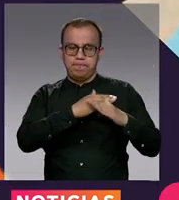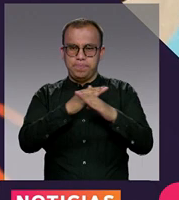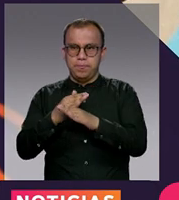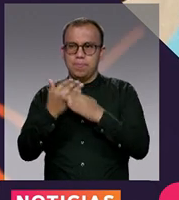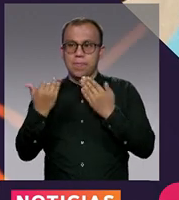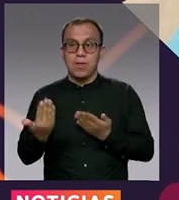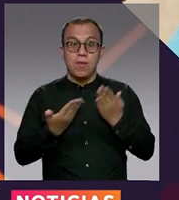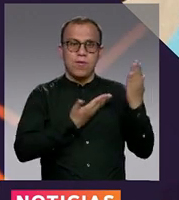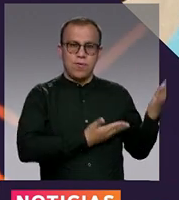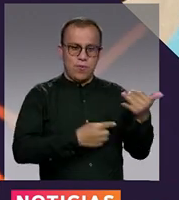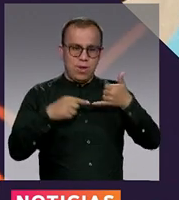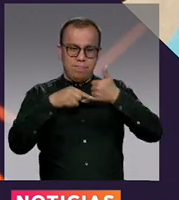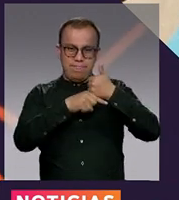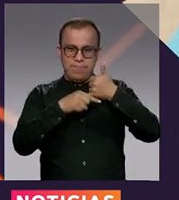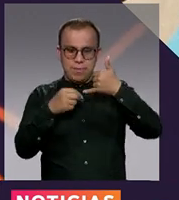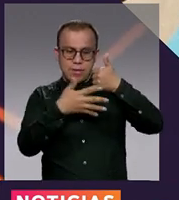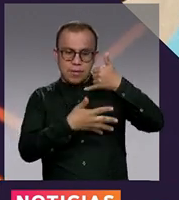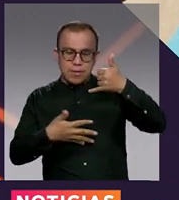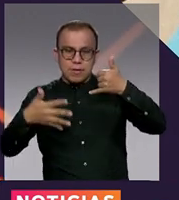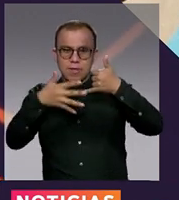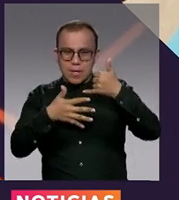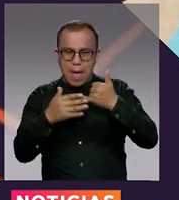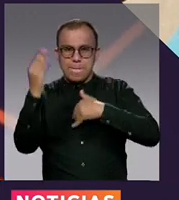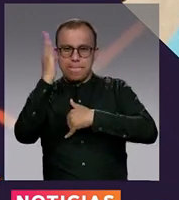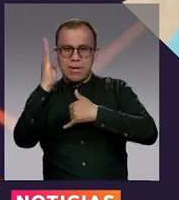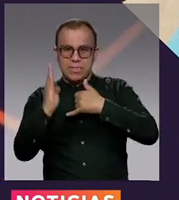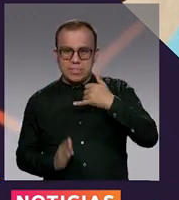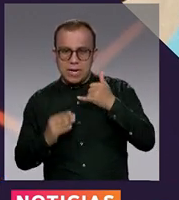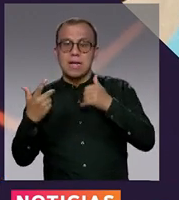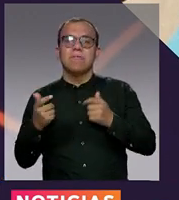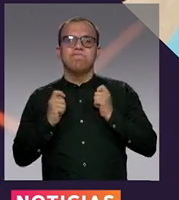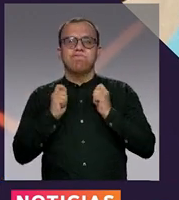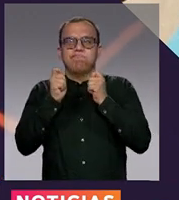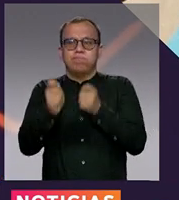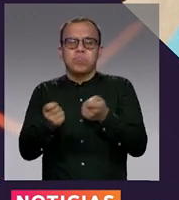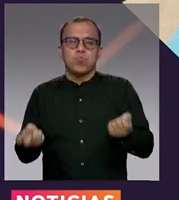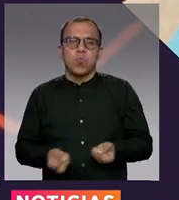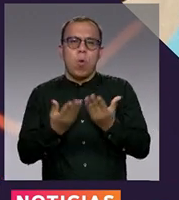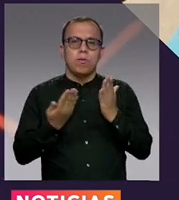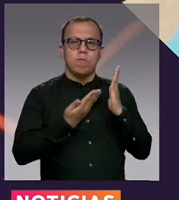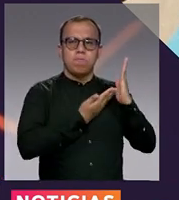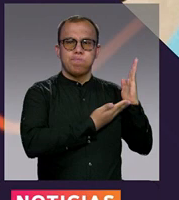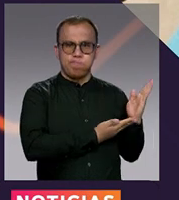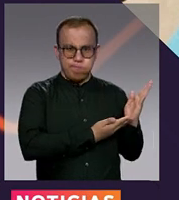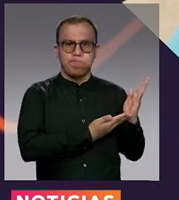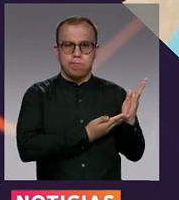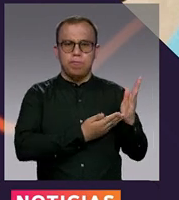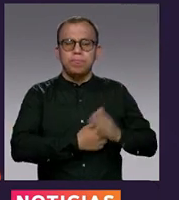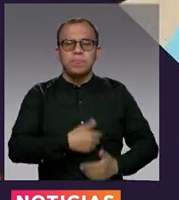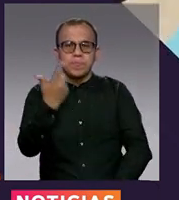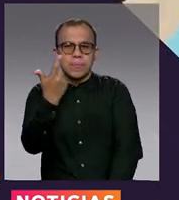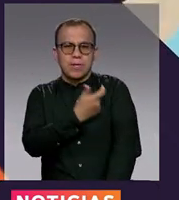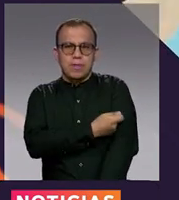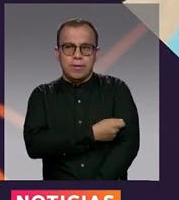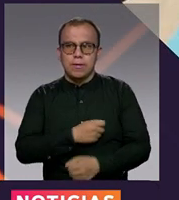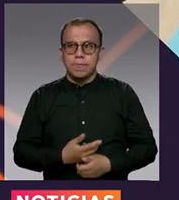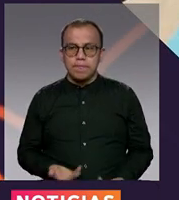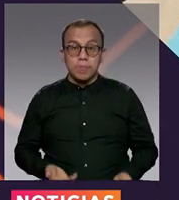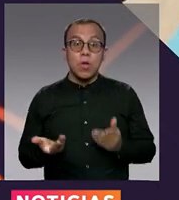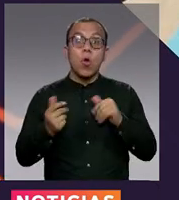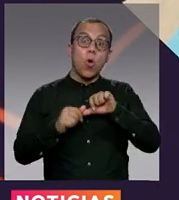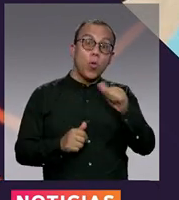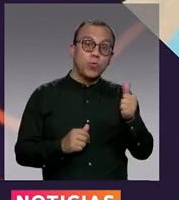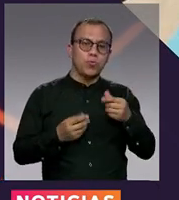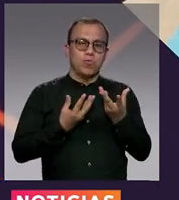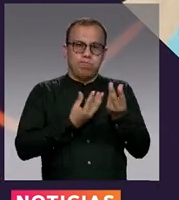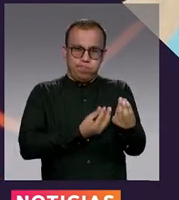la cepa brasileña que circula por el amazonas a esta región le fueron asignadas 22 mil 741 dosis al guainía